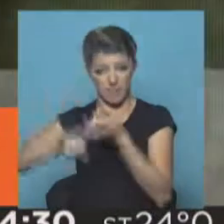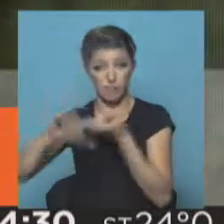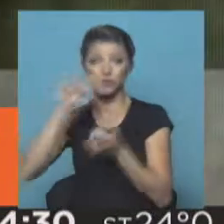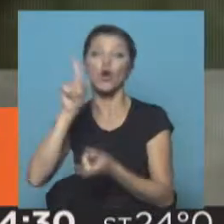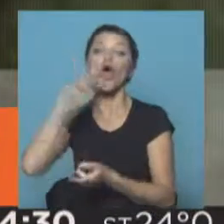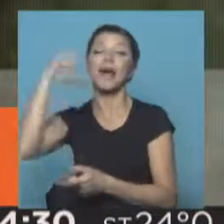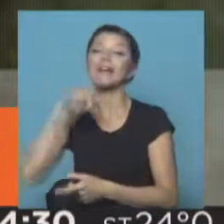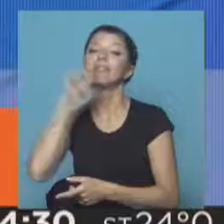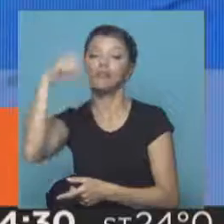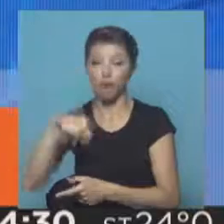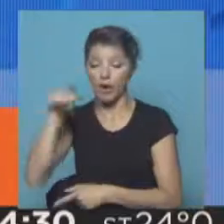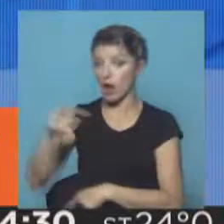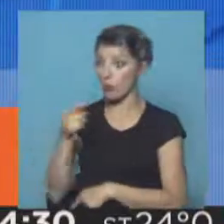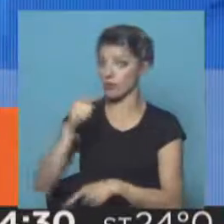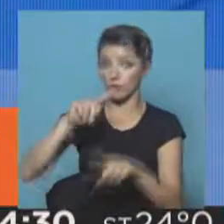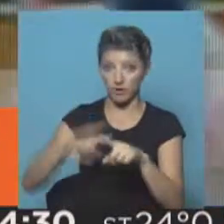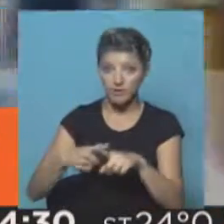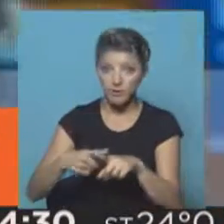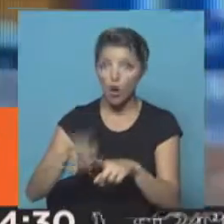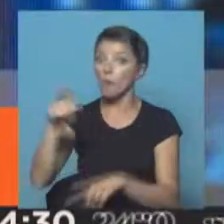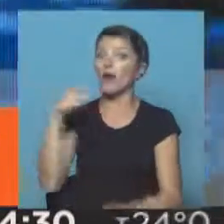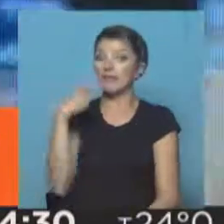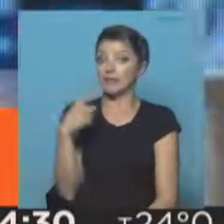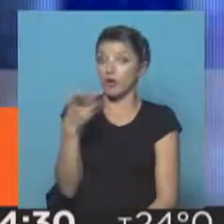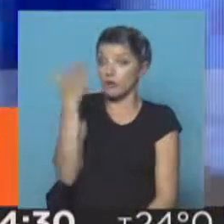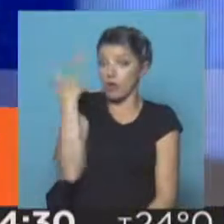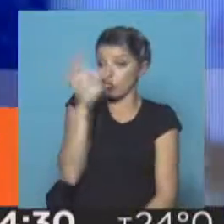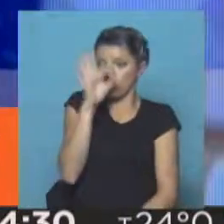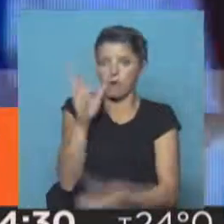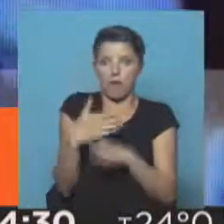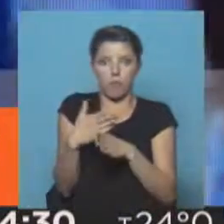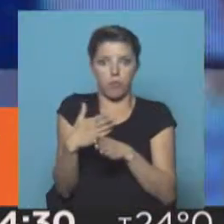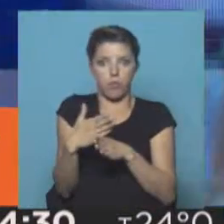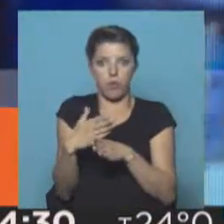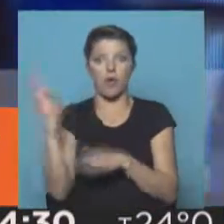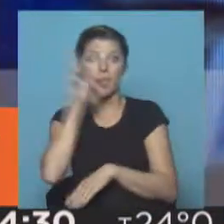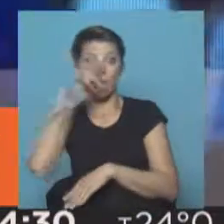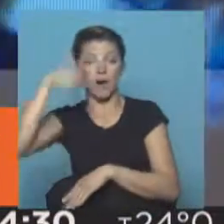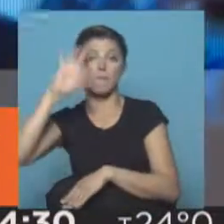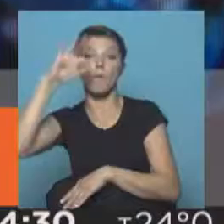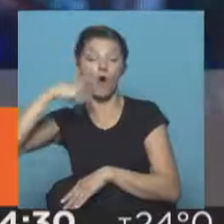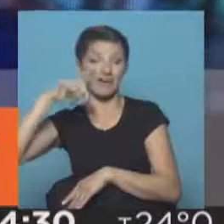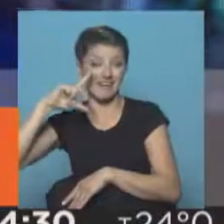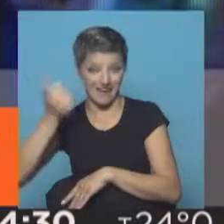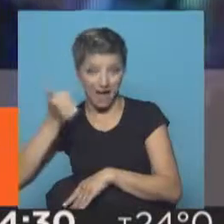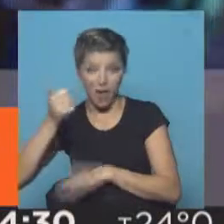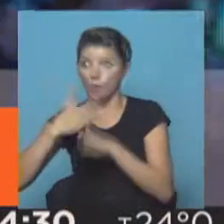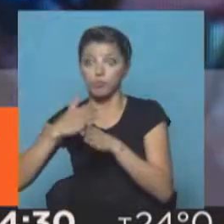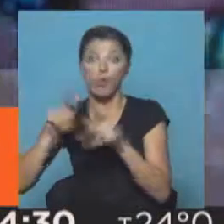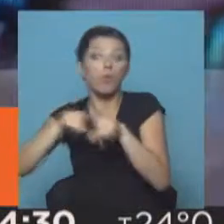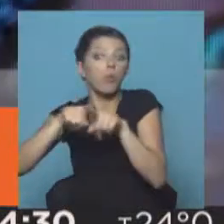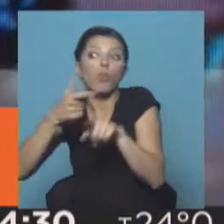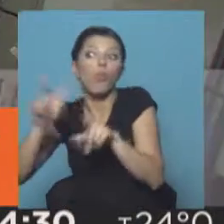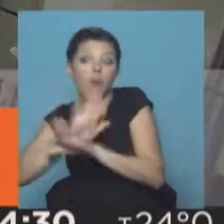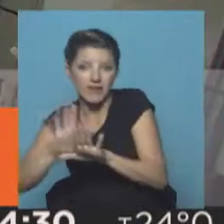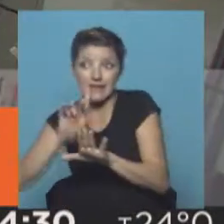juicio político por decir que no había tenido ningún romance con la becaria Mónica Lewinsky. O sea, mentir es un